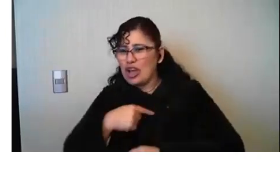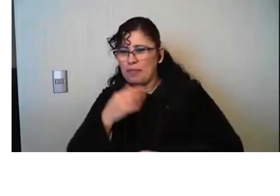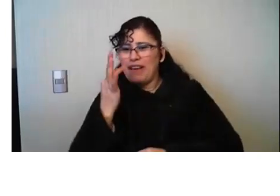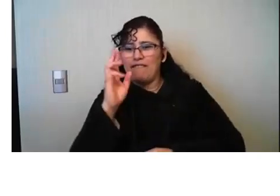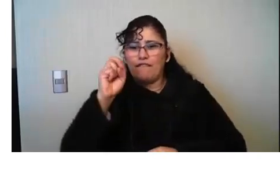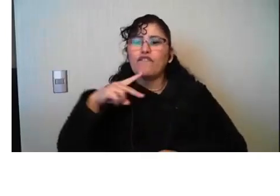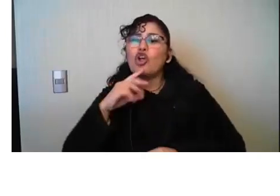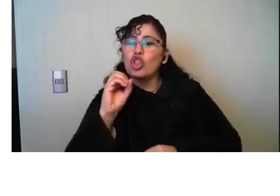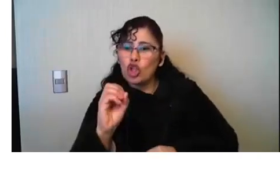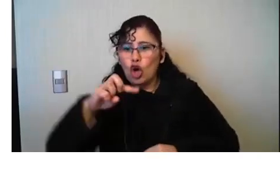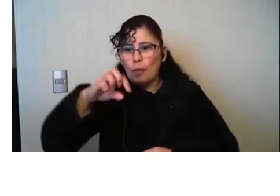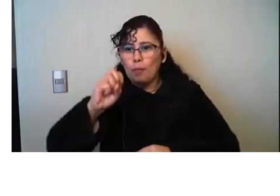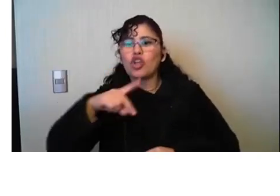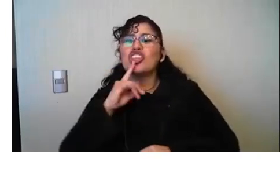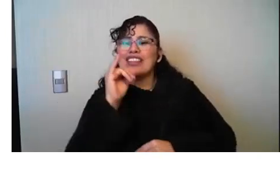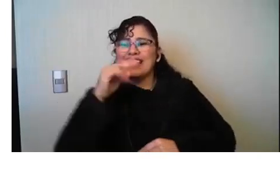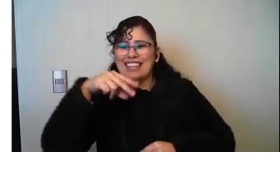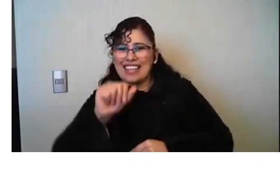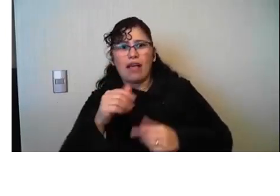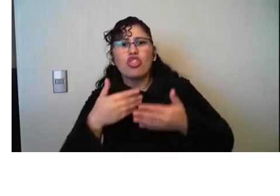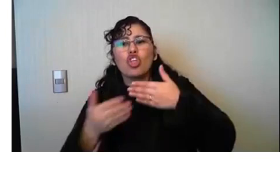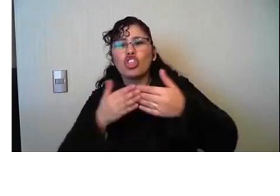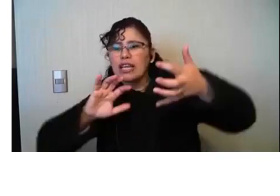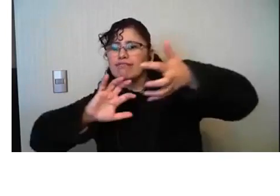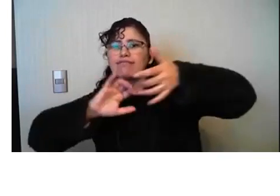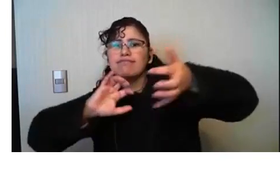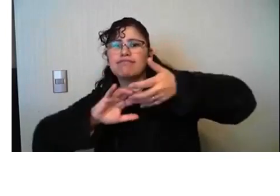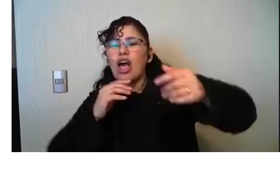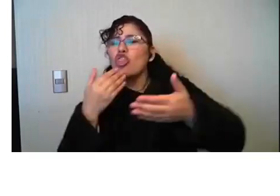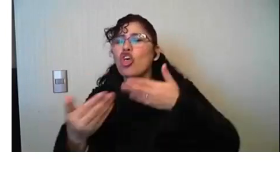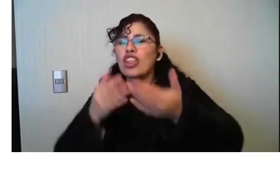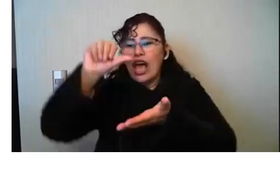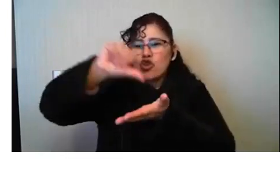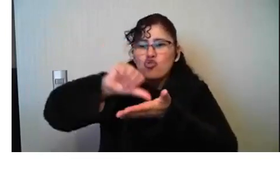si se fijan, están haciendo sinapsis con los núcleos pontinos, por tanto son